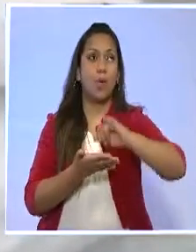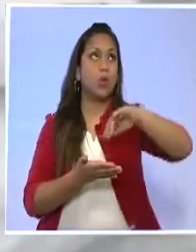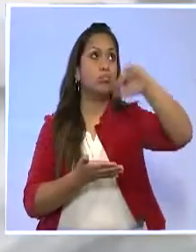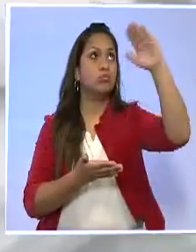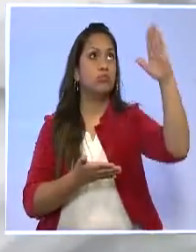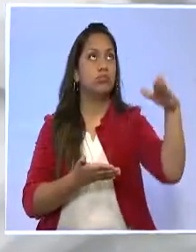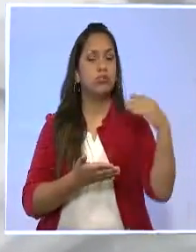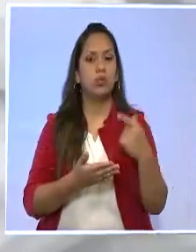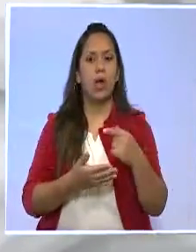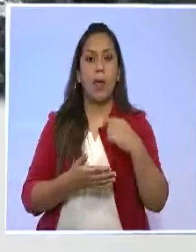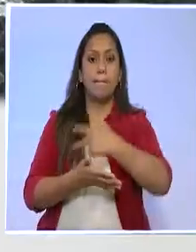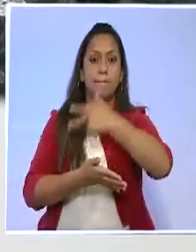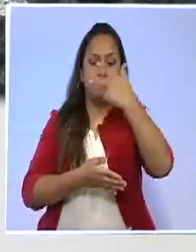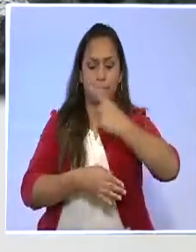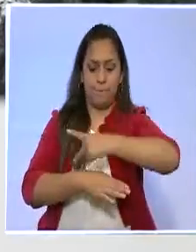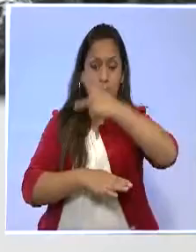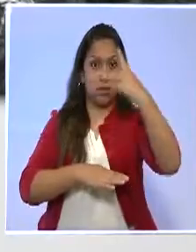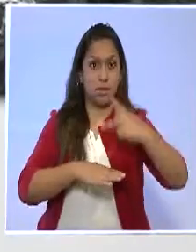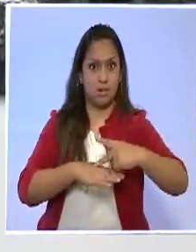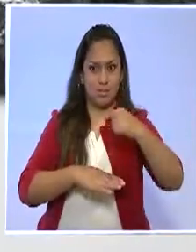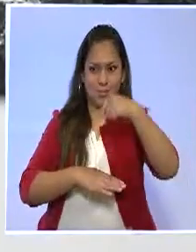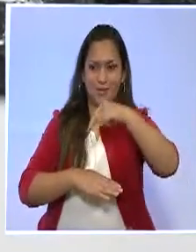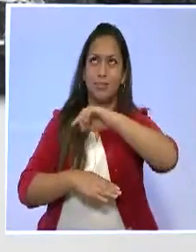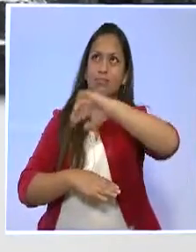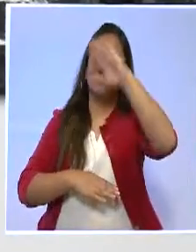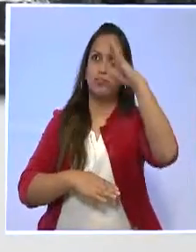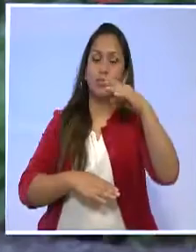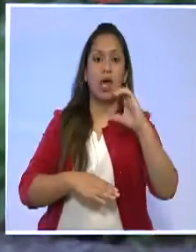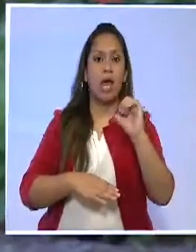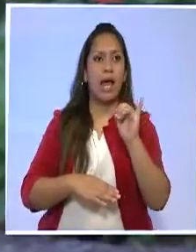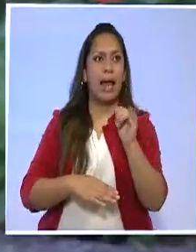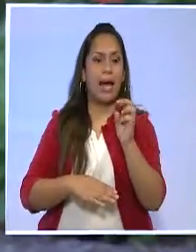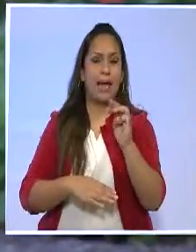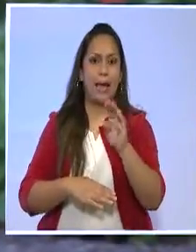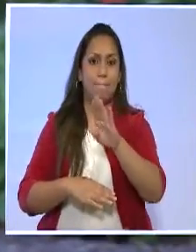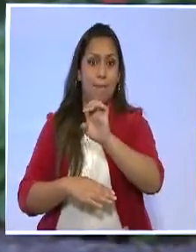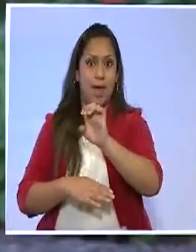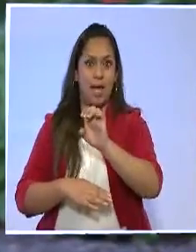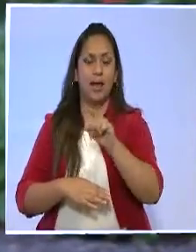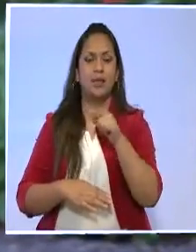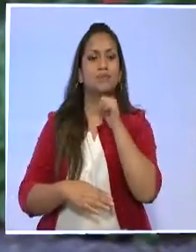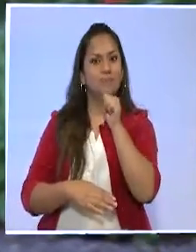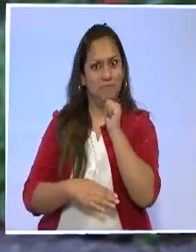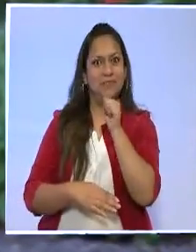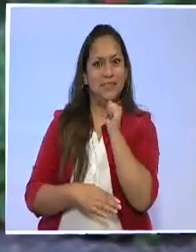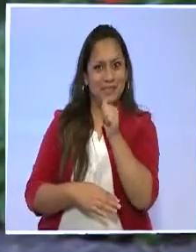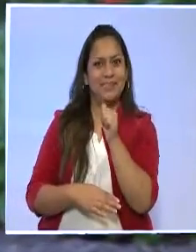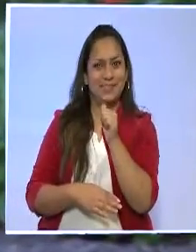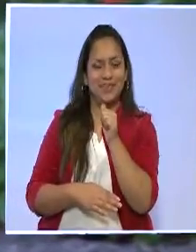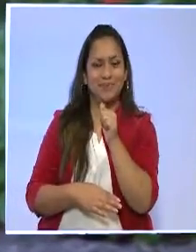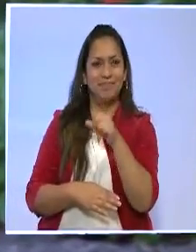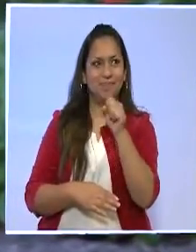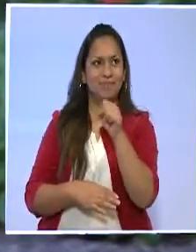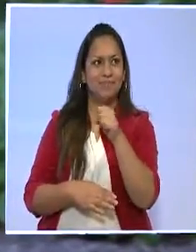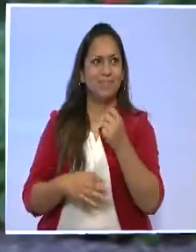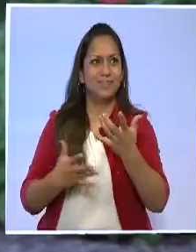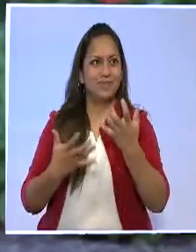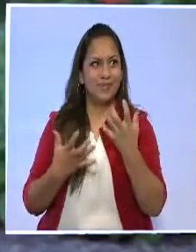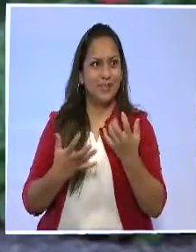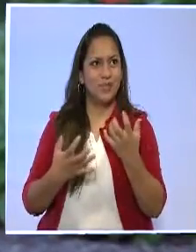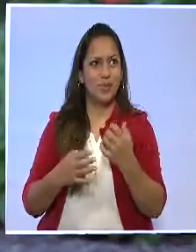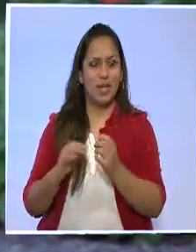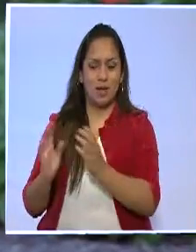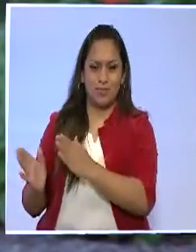cayambe todavía no es mi plan de este año pero inscribirme en uno de estos entrenamientos y estos planes que van mi semana semanas